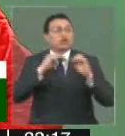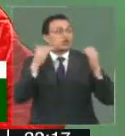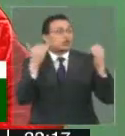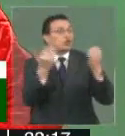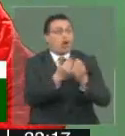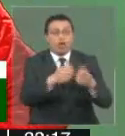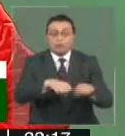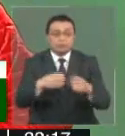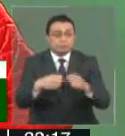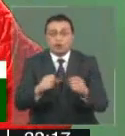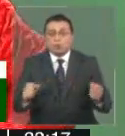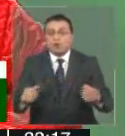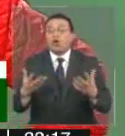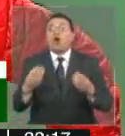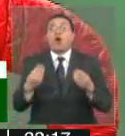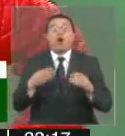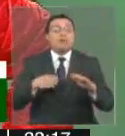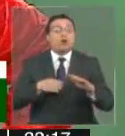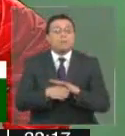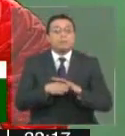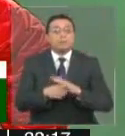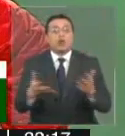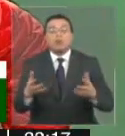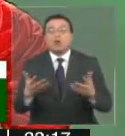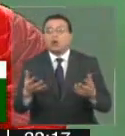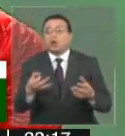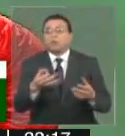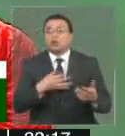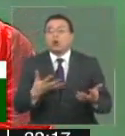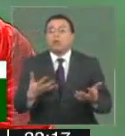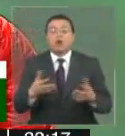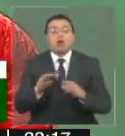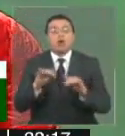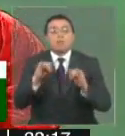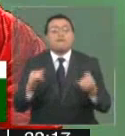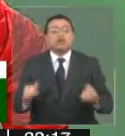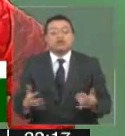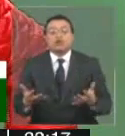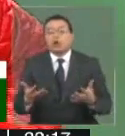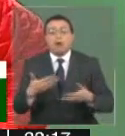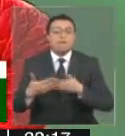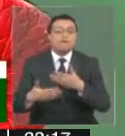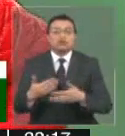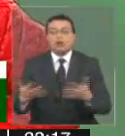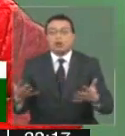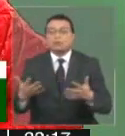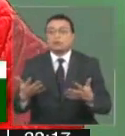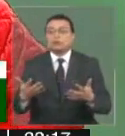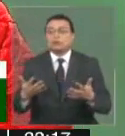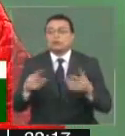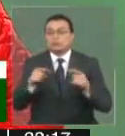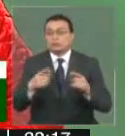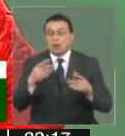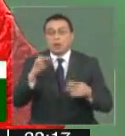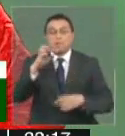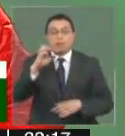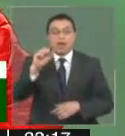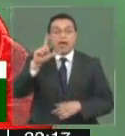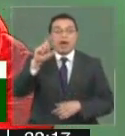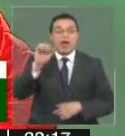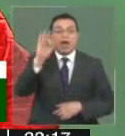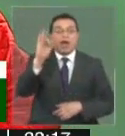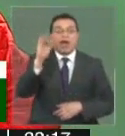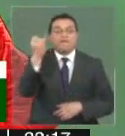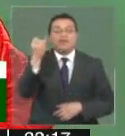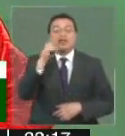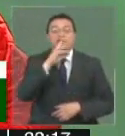el palafito. ¿Cómo lo hicieron inclusivo? Porque eso funciona bien, date el dato nomás. Sí, lo que pasa es que... ¿Cómo lo busca alguien que quiere ir al palafito? Palafito verde. Palafito verde, palafito